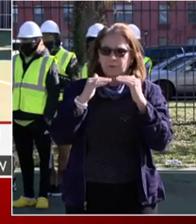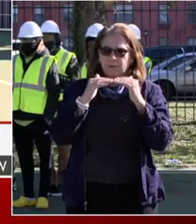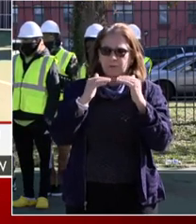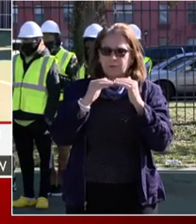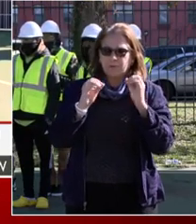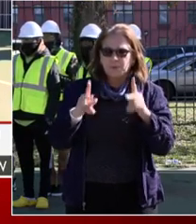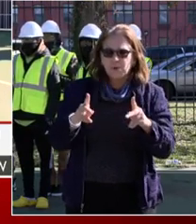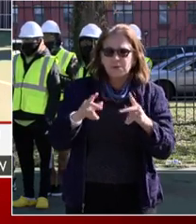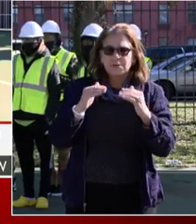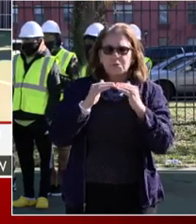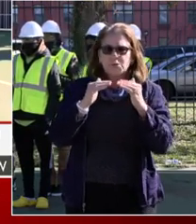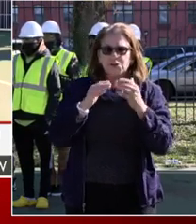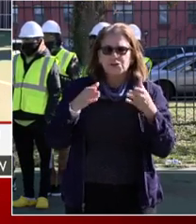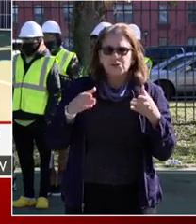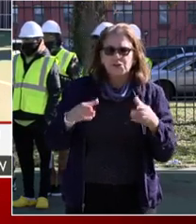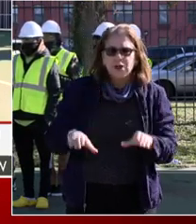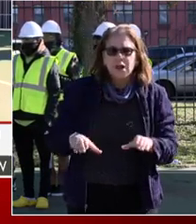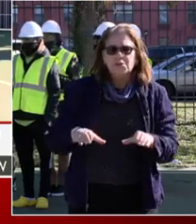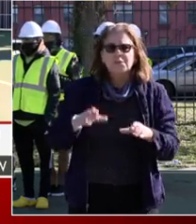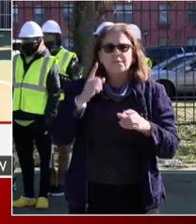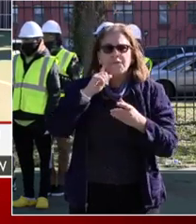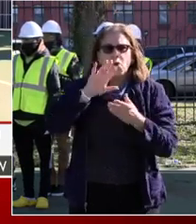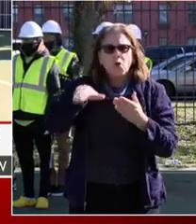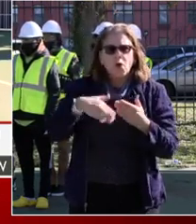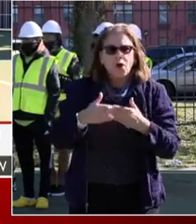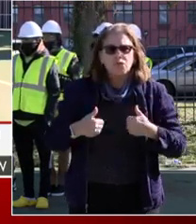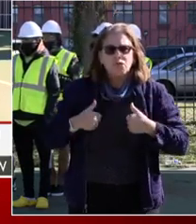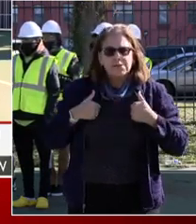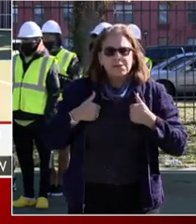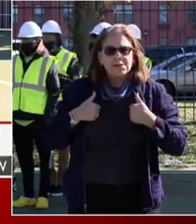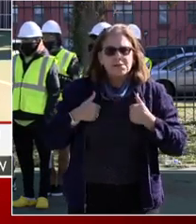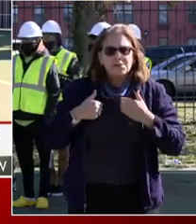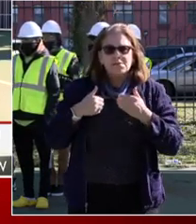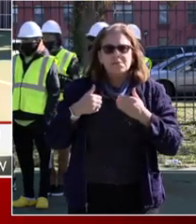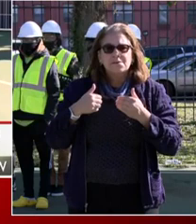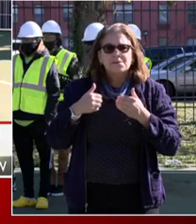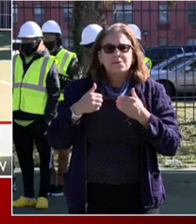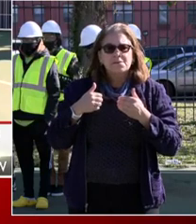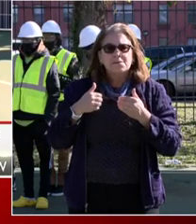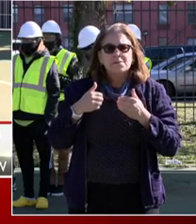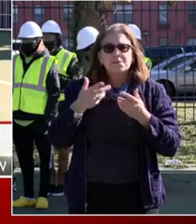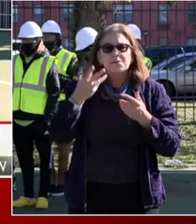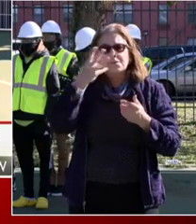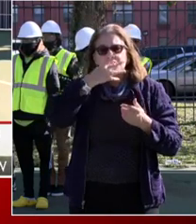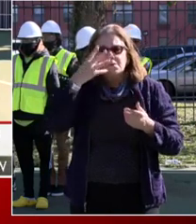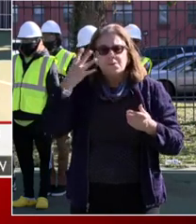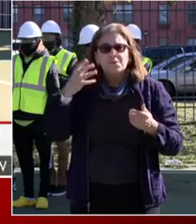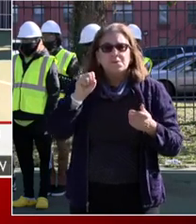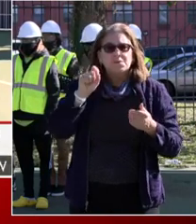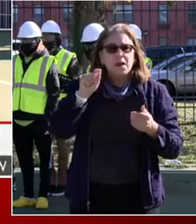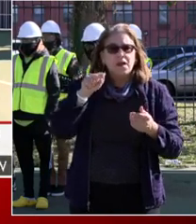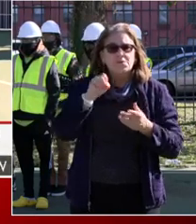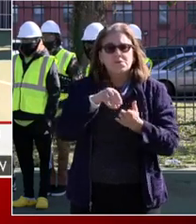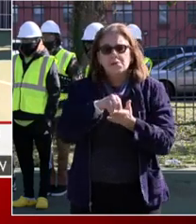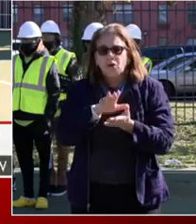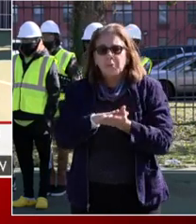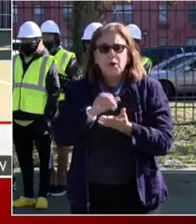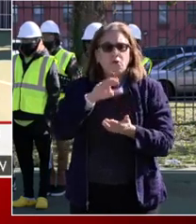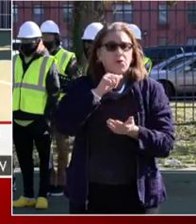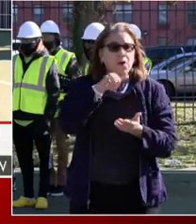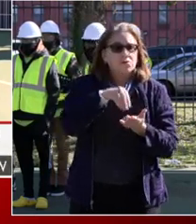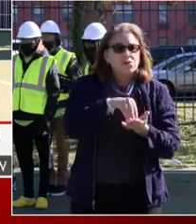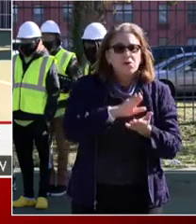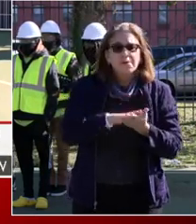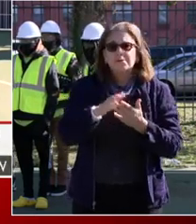residentes de Washington, D.C., sin importar su estatus migratorio. No importa que haya llegado aquí el día de hoy, los vamos a